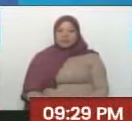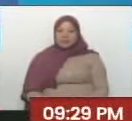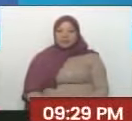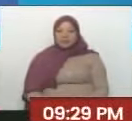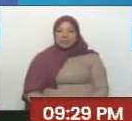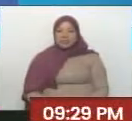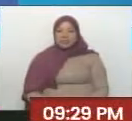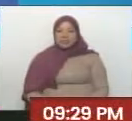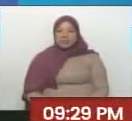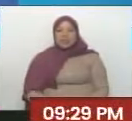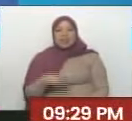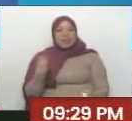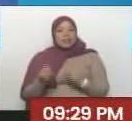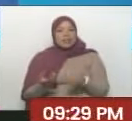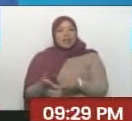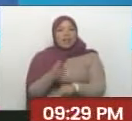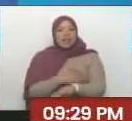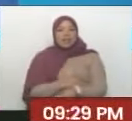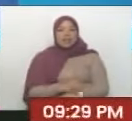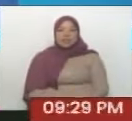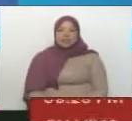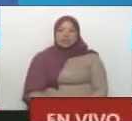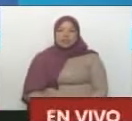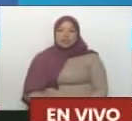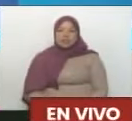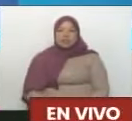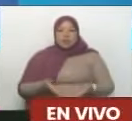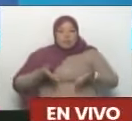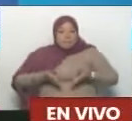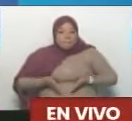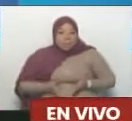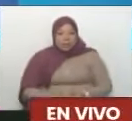¿Qué hacía un Cristóbal Jiménez? Paría.